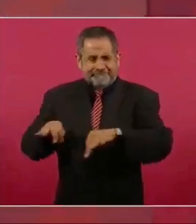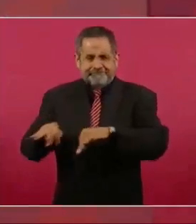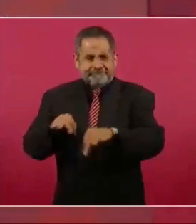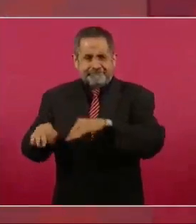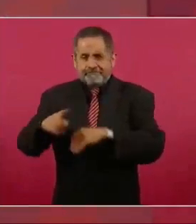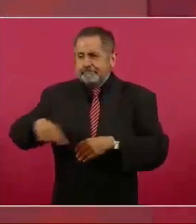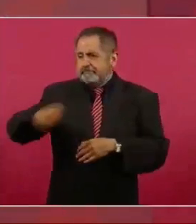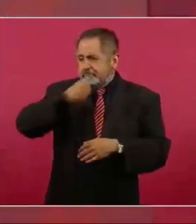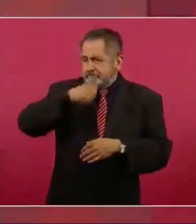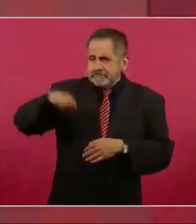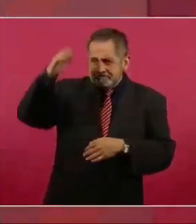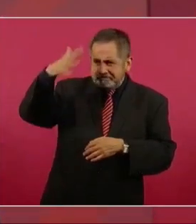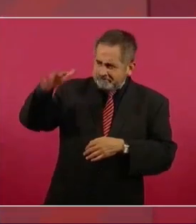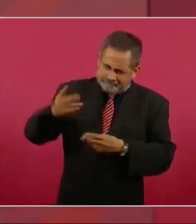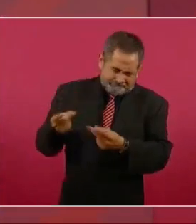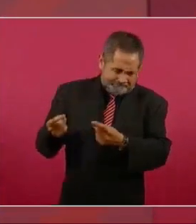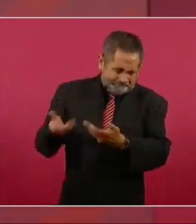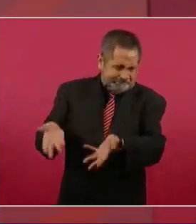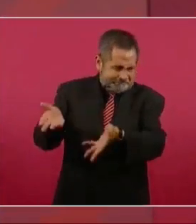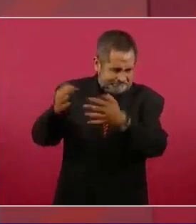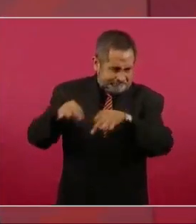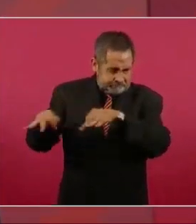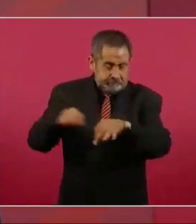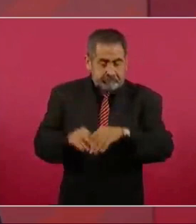a los adultos mayores,